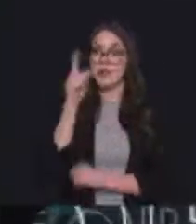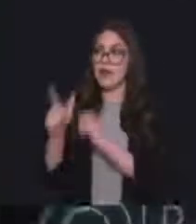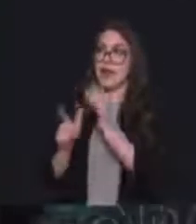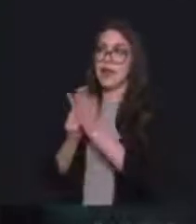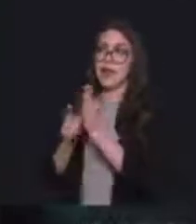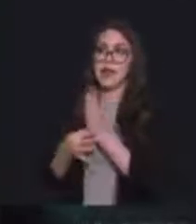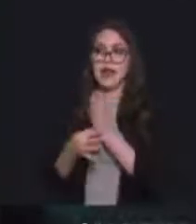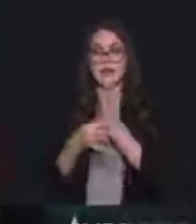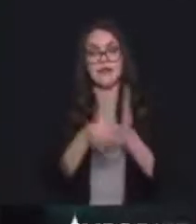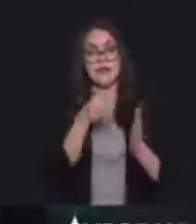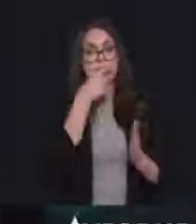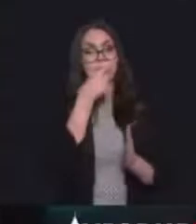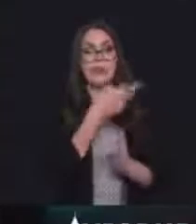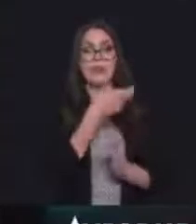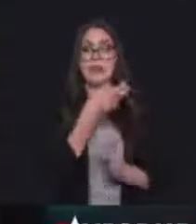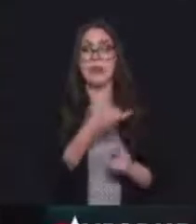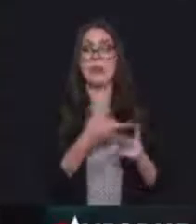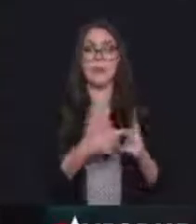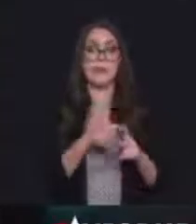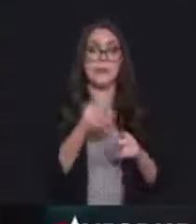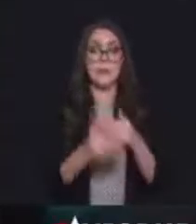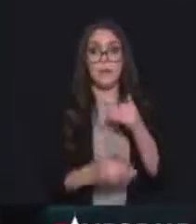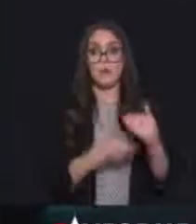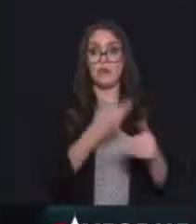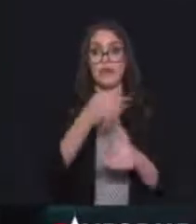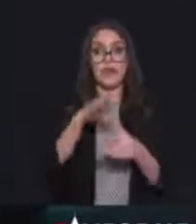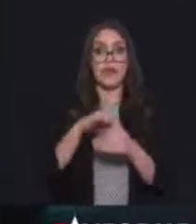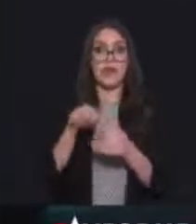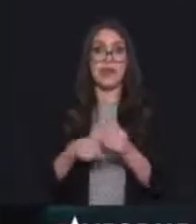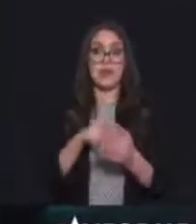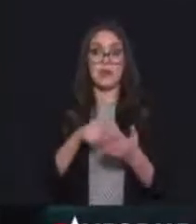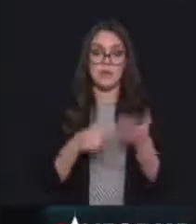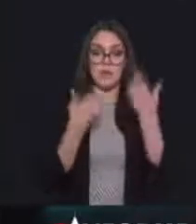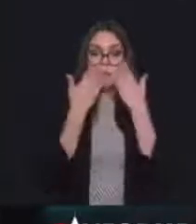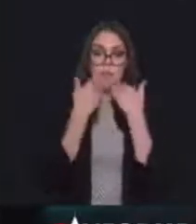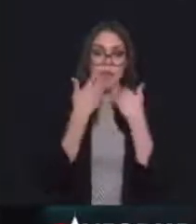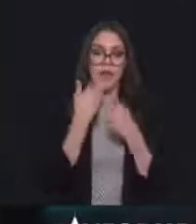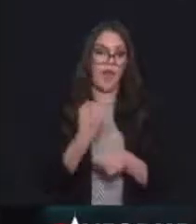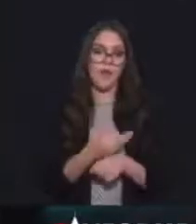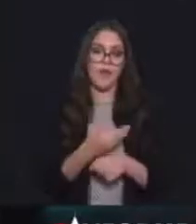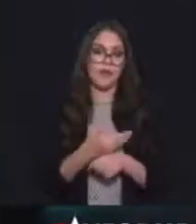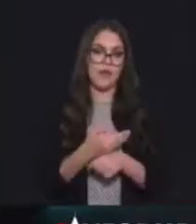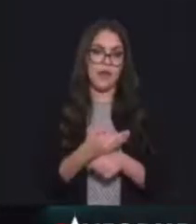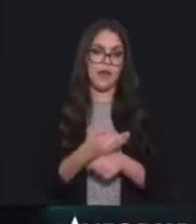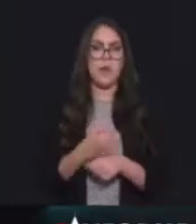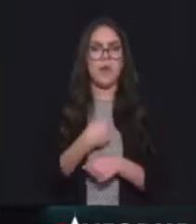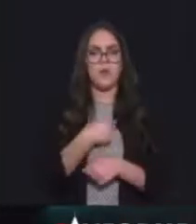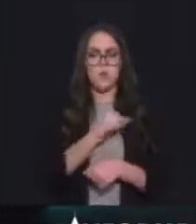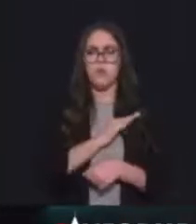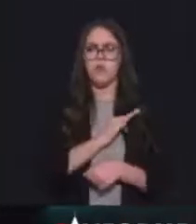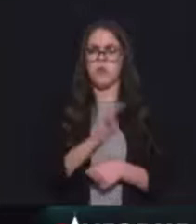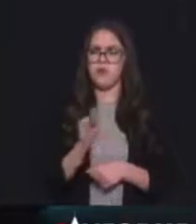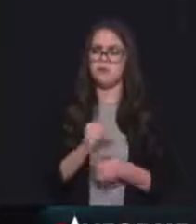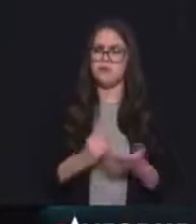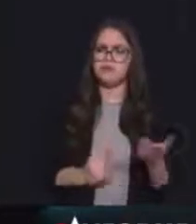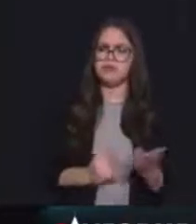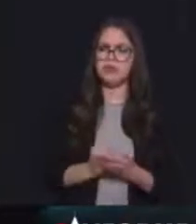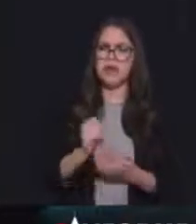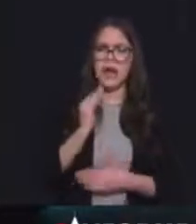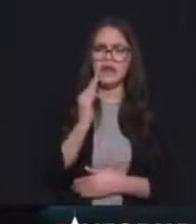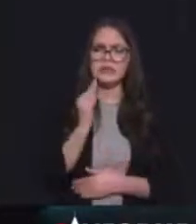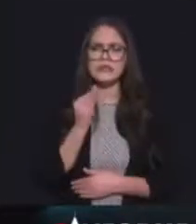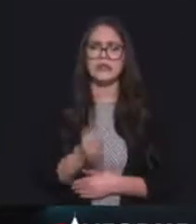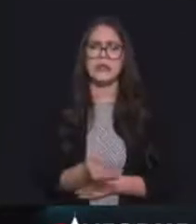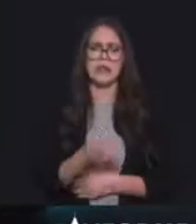empezó el proceso electoral. Para este caso no hay proceso electoral en curso y nosotros podríamos aprobarlo sin mayor problema al inicio